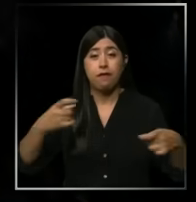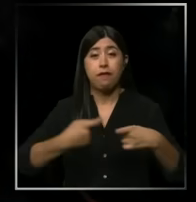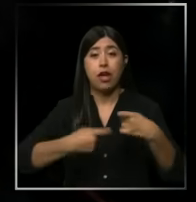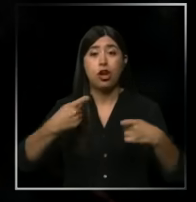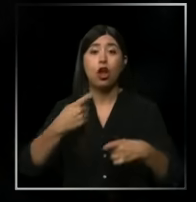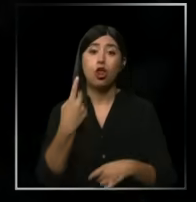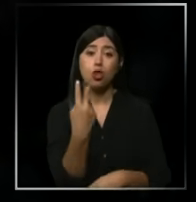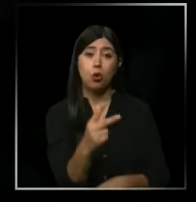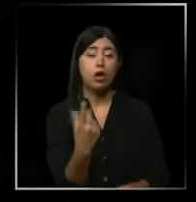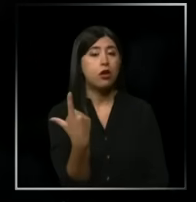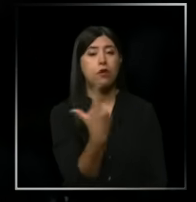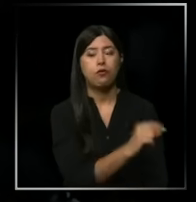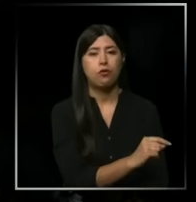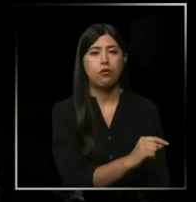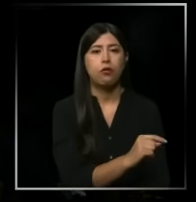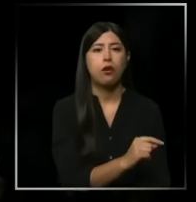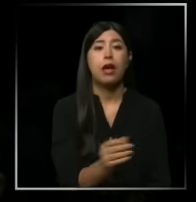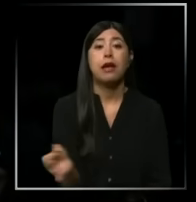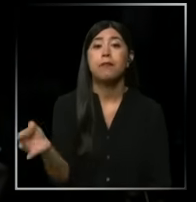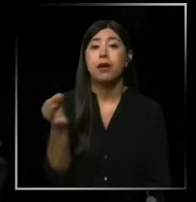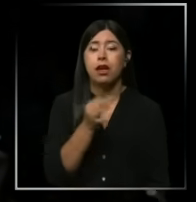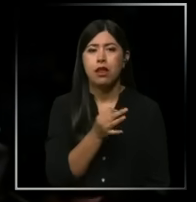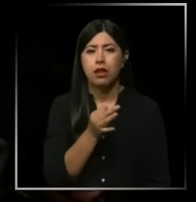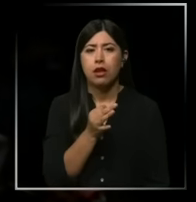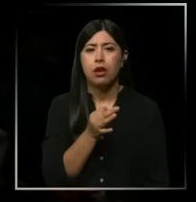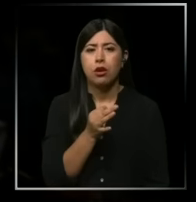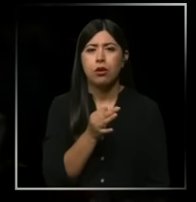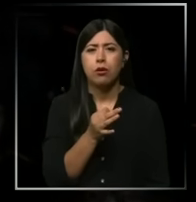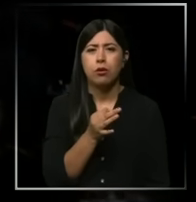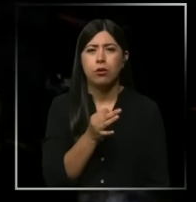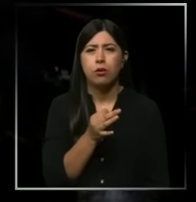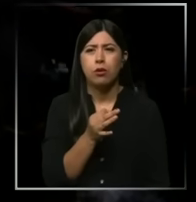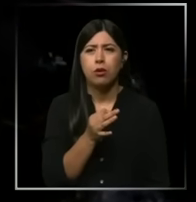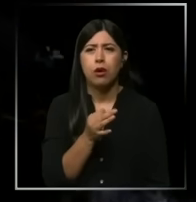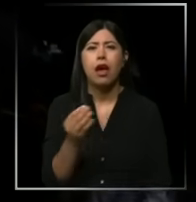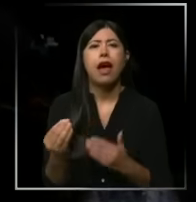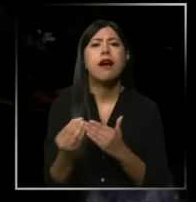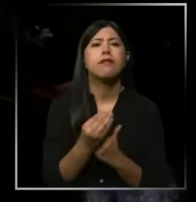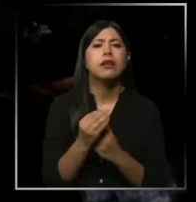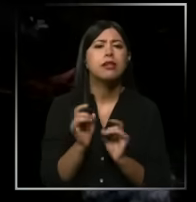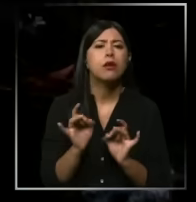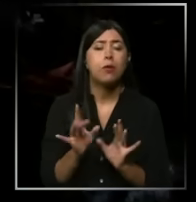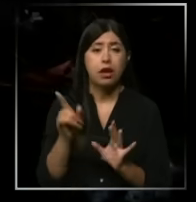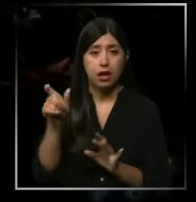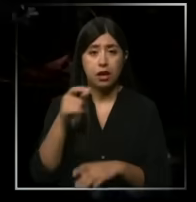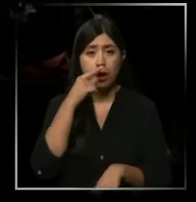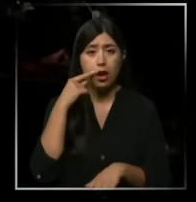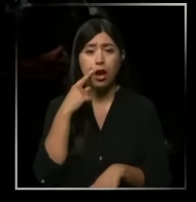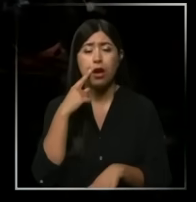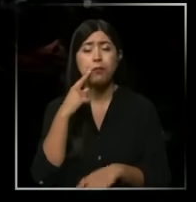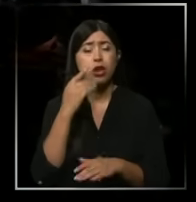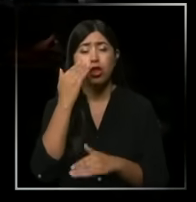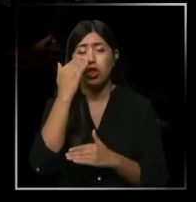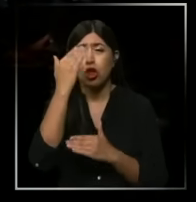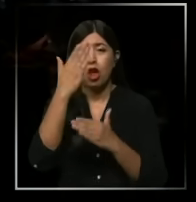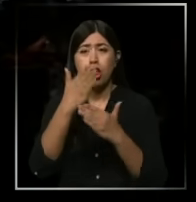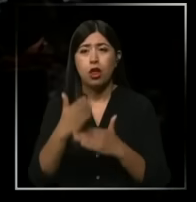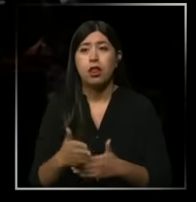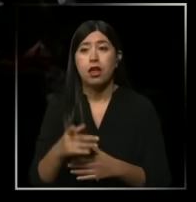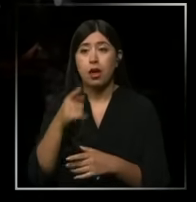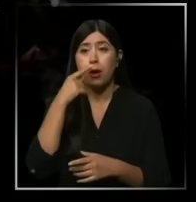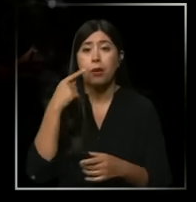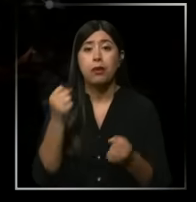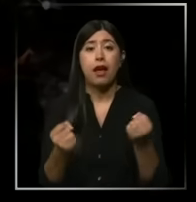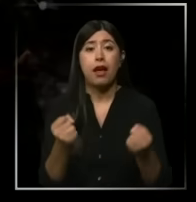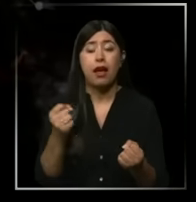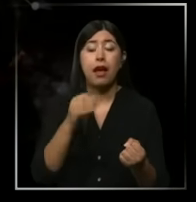dueño se fue. Y me dijo acá, oiga, me dijo, avíseme en caso de, porque este gallo andaba rondando todo el día. Y ¿el del furgón? Acá, del furgón